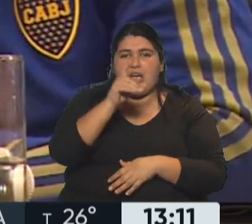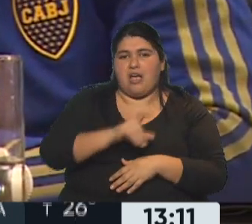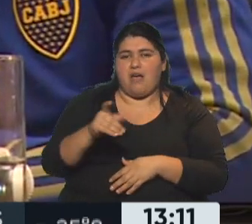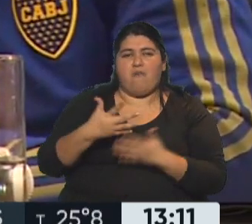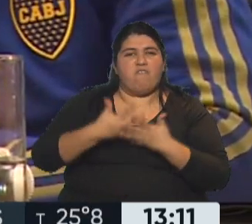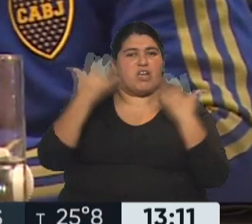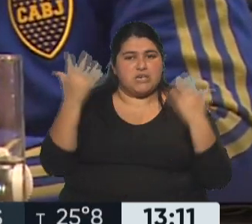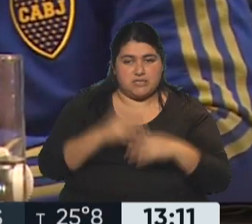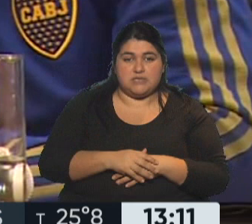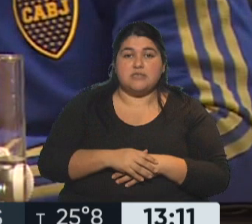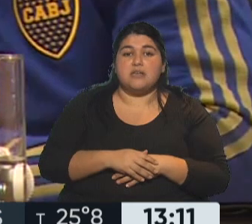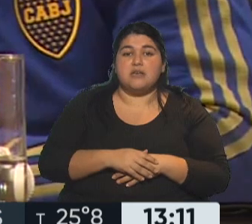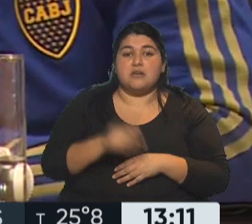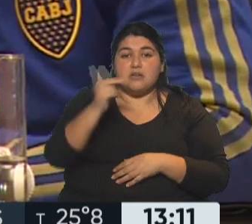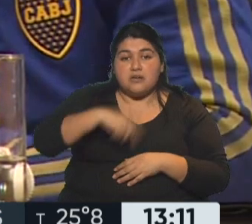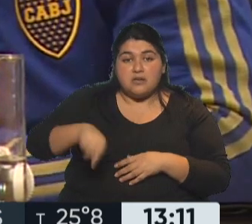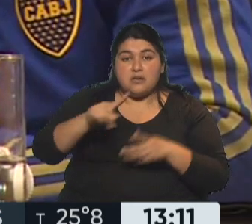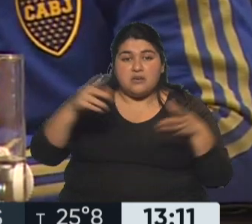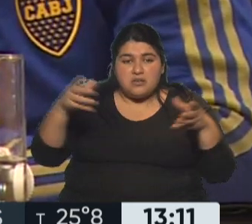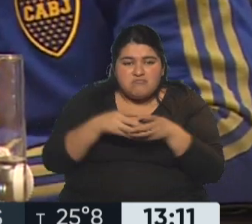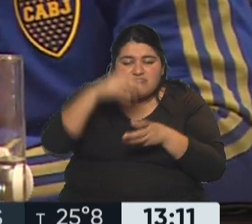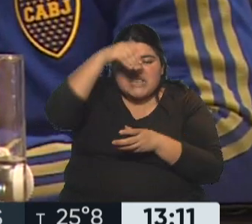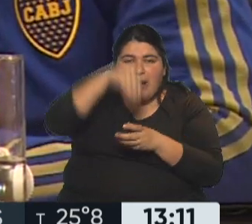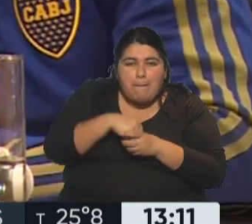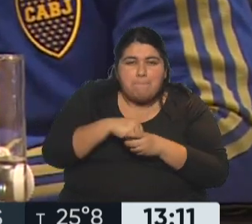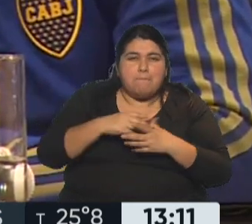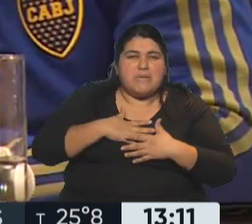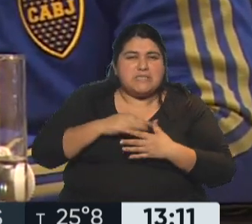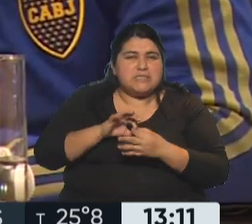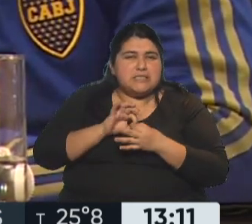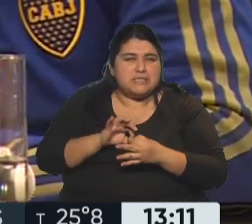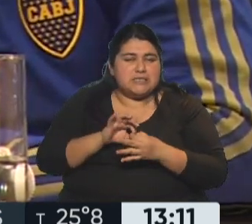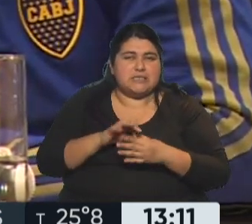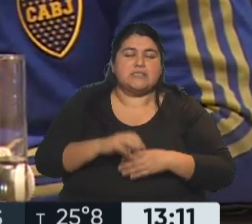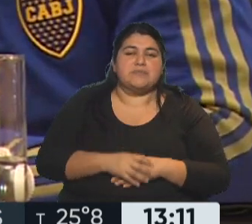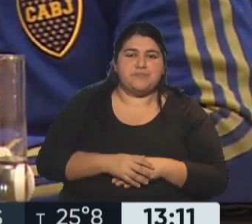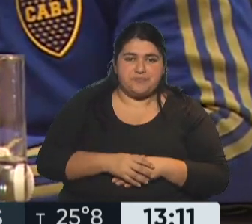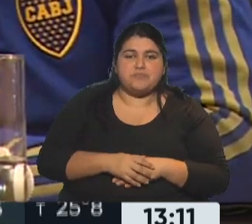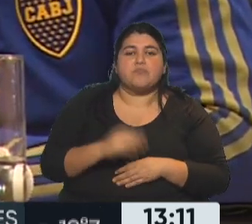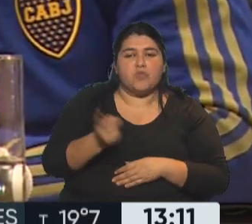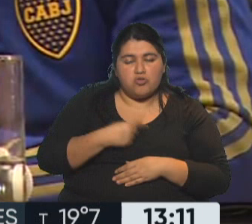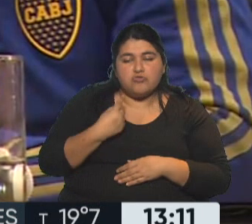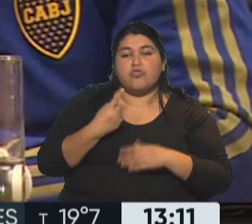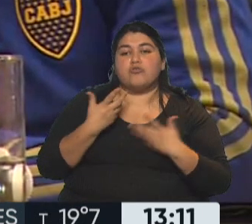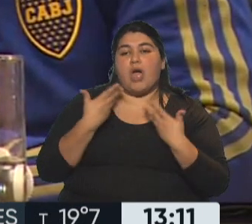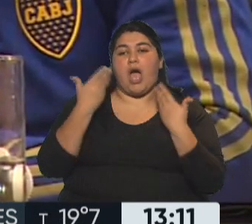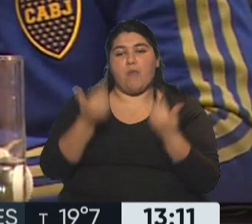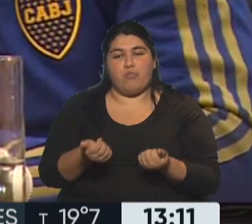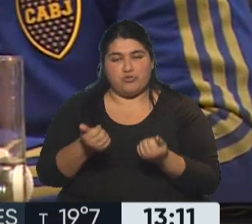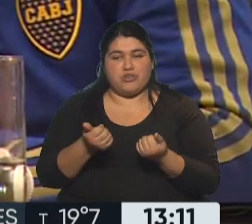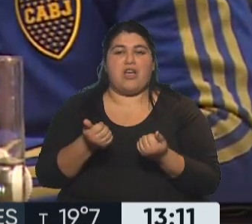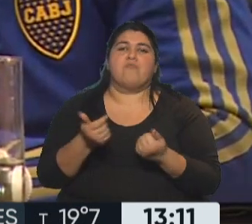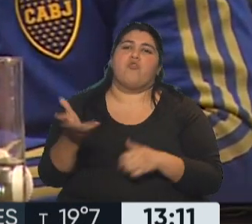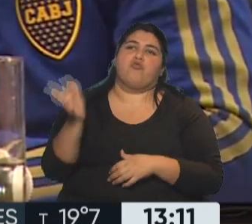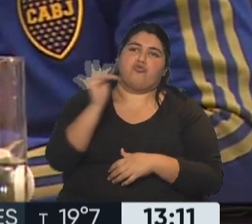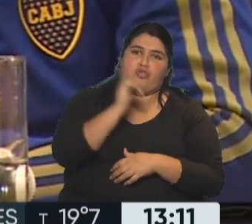que tiene hoy por delante en manos del sentido de pertenencia que tienen cada uno de ellos y vamos a tratar de acompañarlos todos los